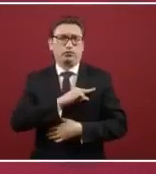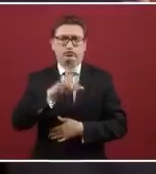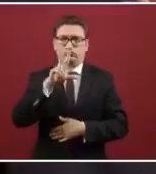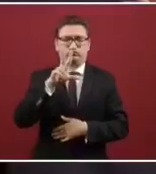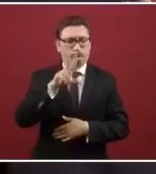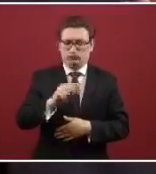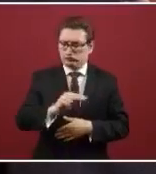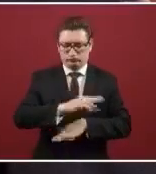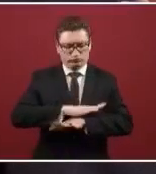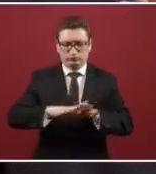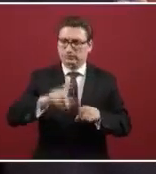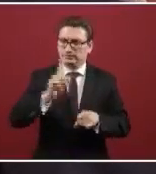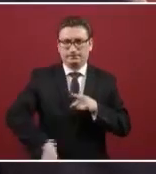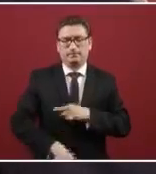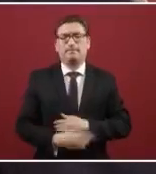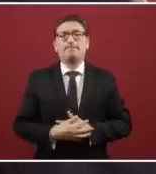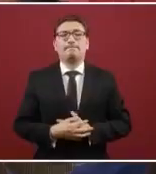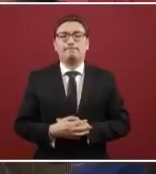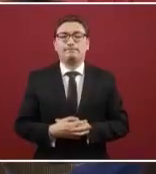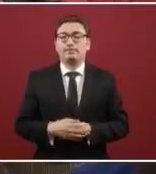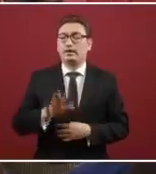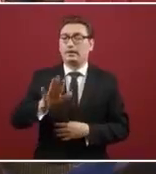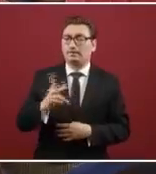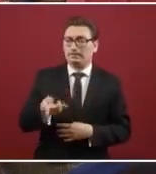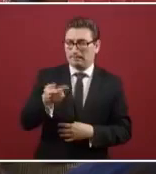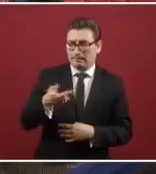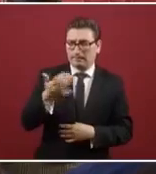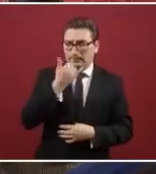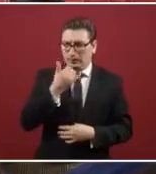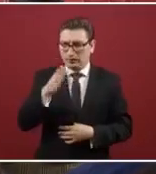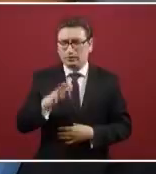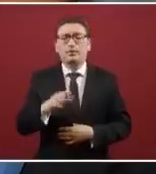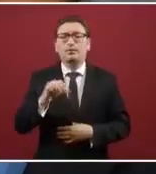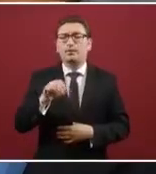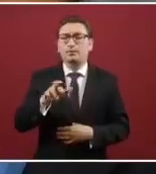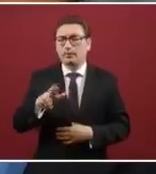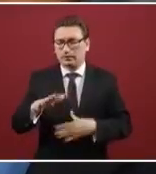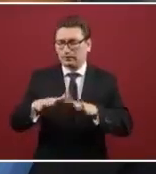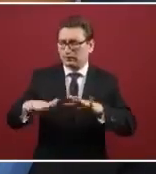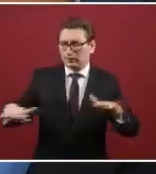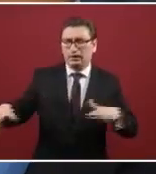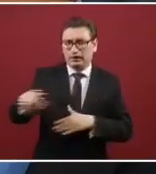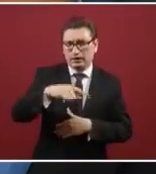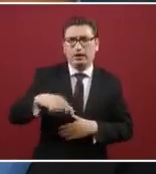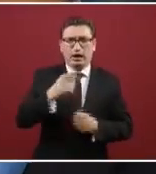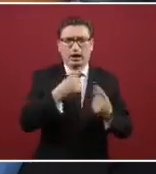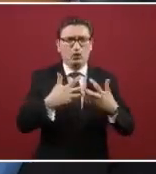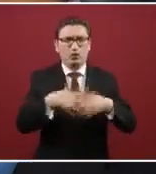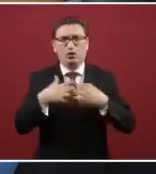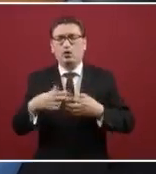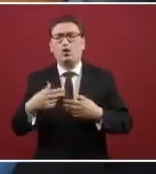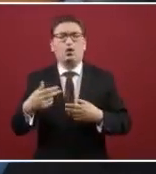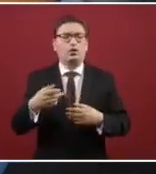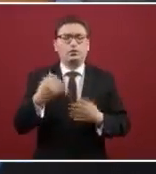política privatizadora. Pero en la península del Mar Caribe, pues hay empresarios